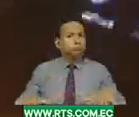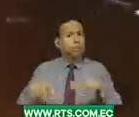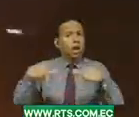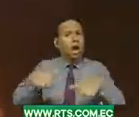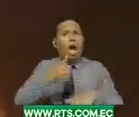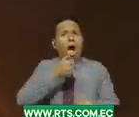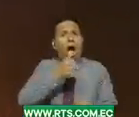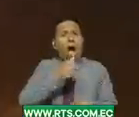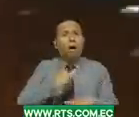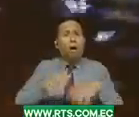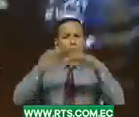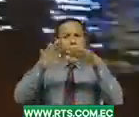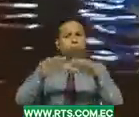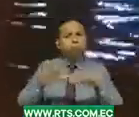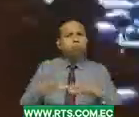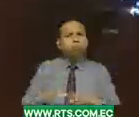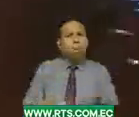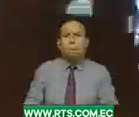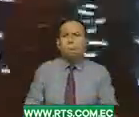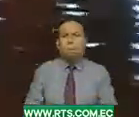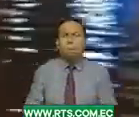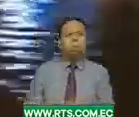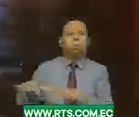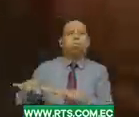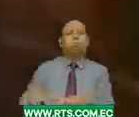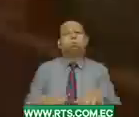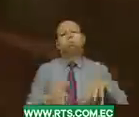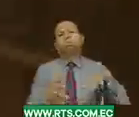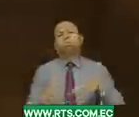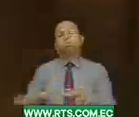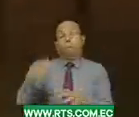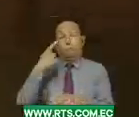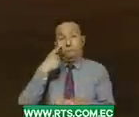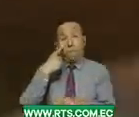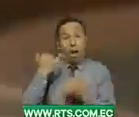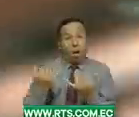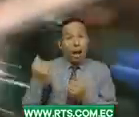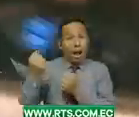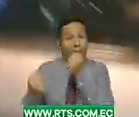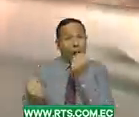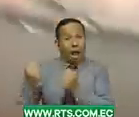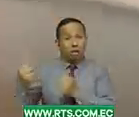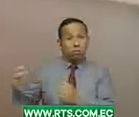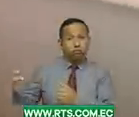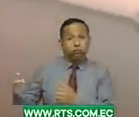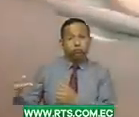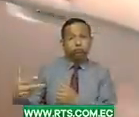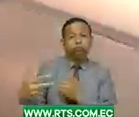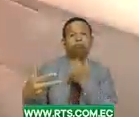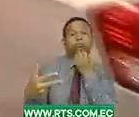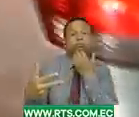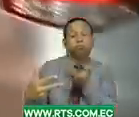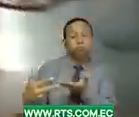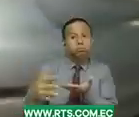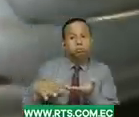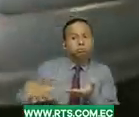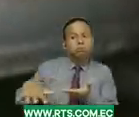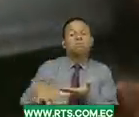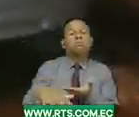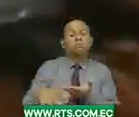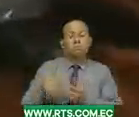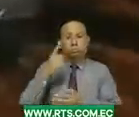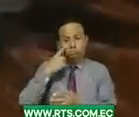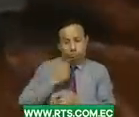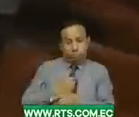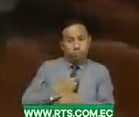aún no desciende. Ahorita vamos a ver a un carro pasar para que vean cómo se encuentra la situación. Aquí ese es